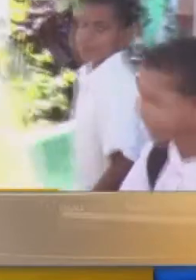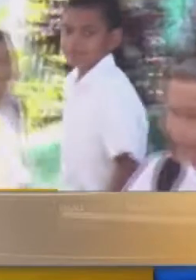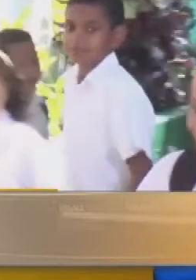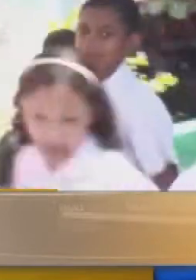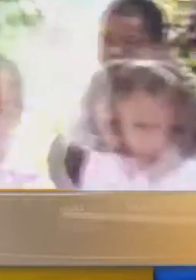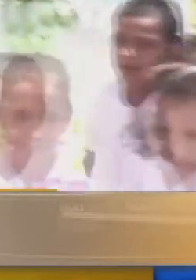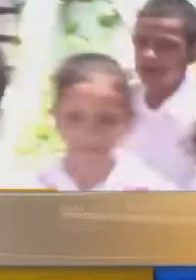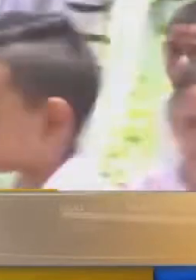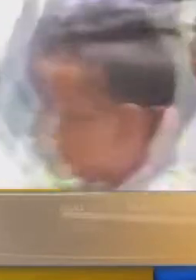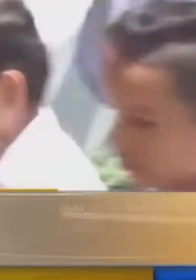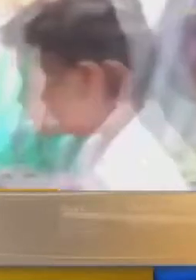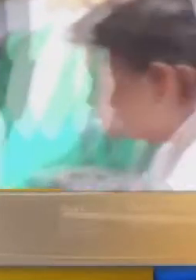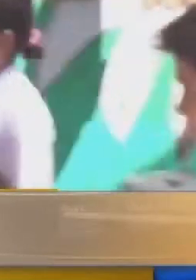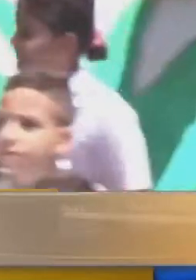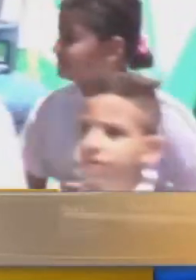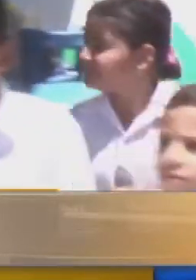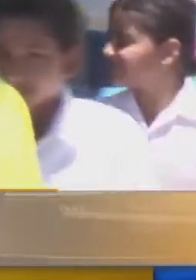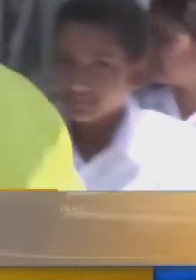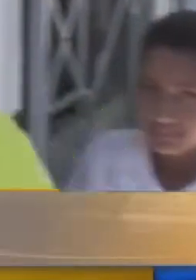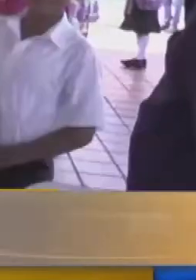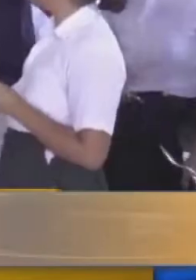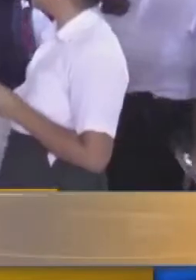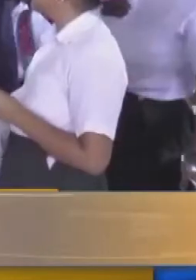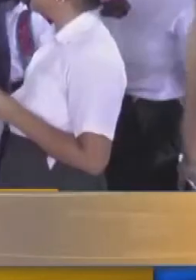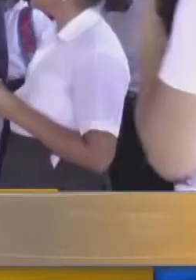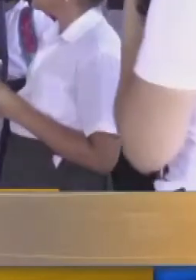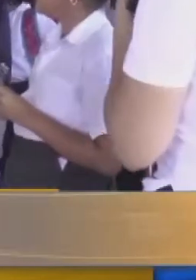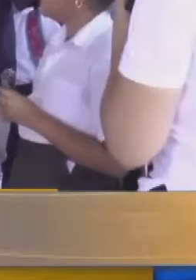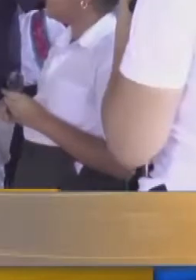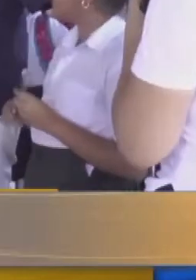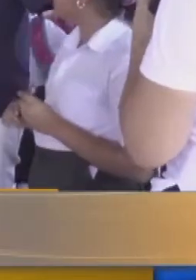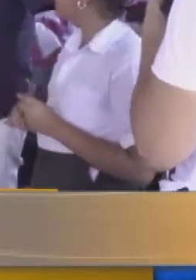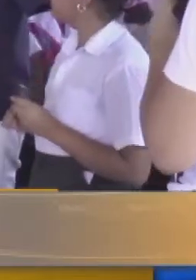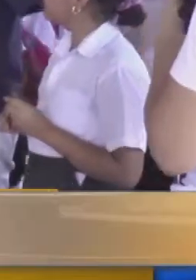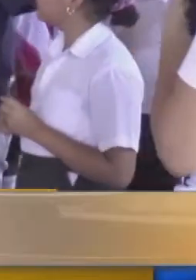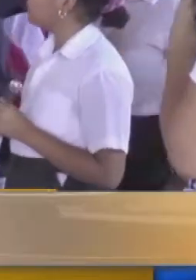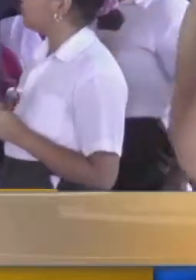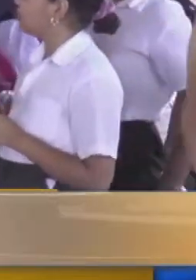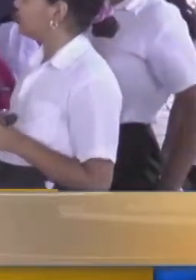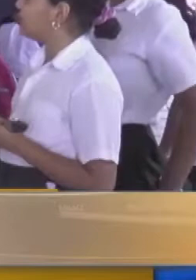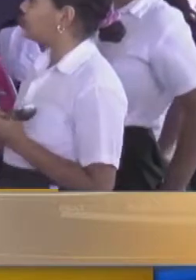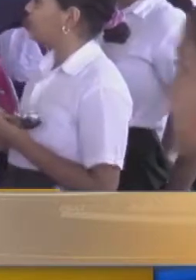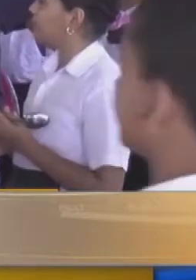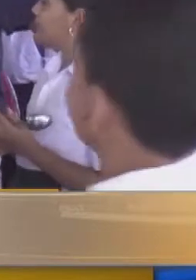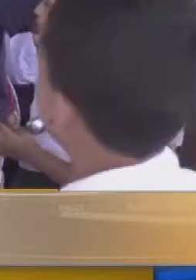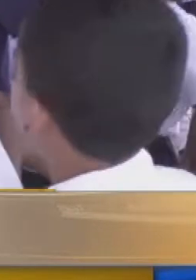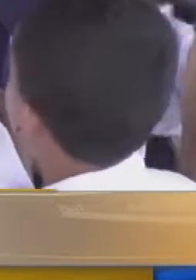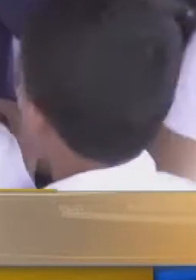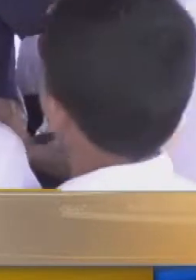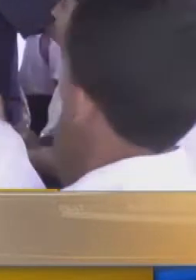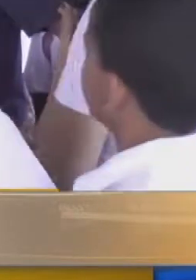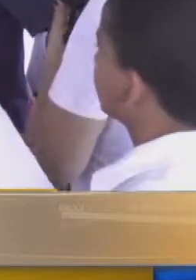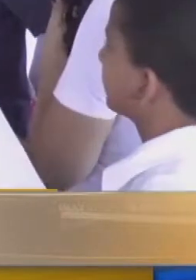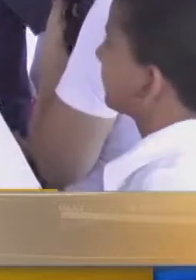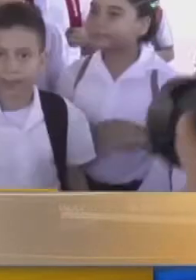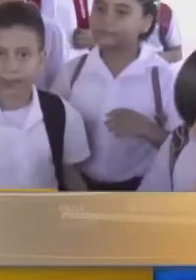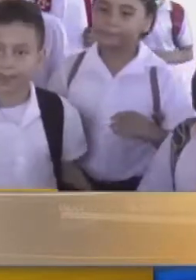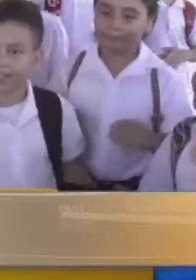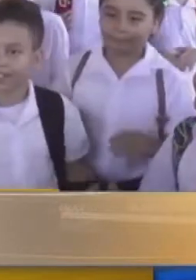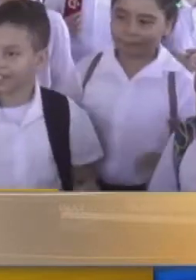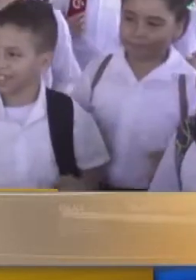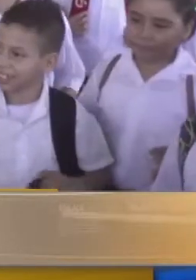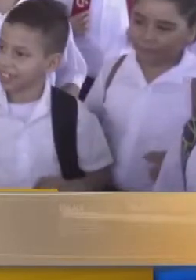40.372 estudiantes de colegios públicos iniciaron clases en instituciones educativas del área urbana y rural del municipio. Luego del paro de